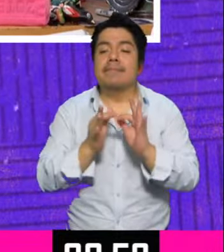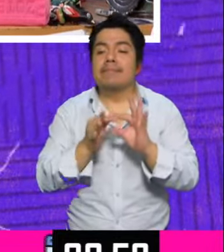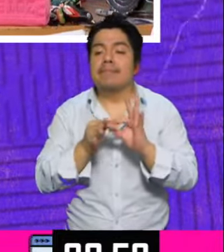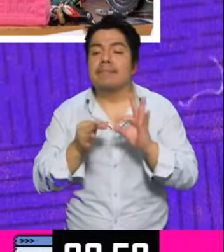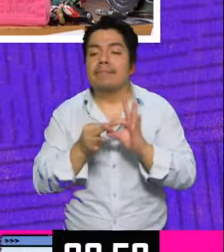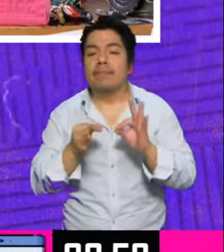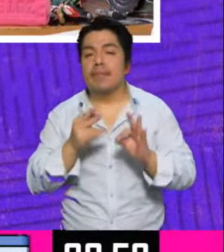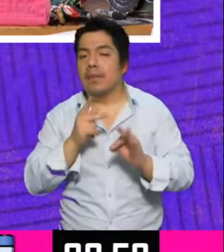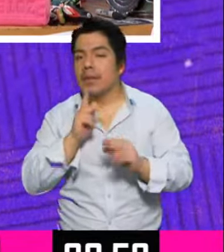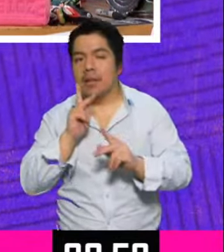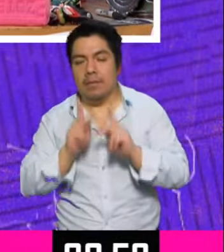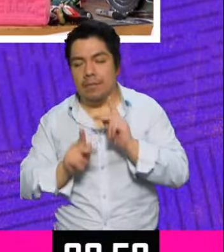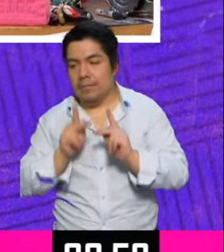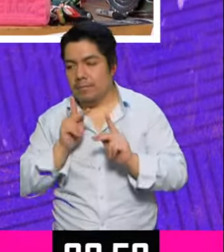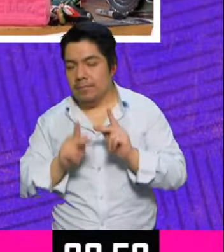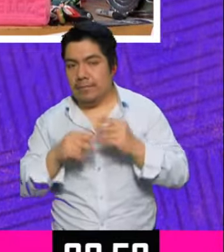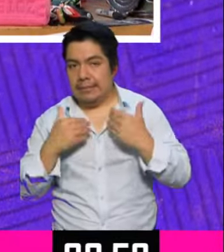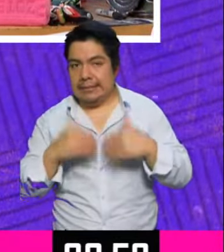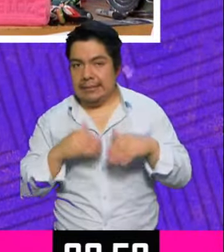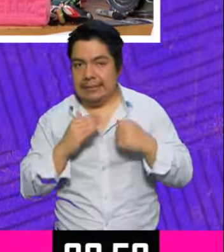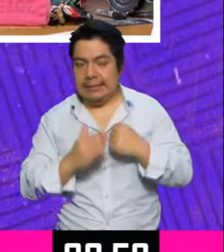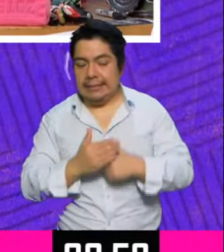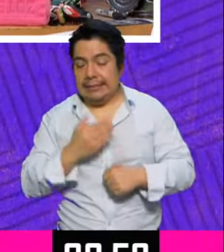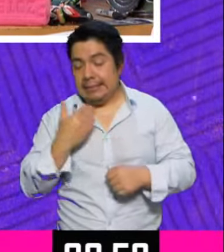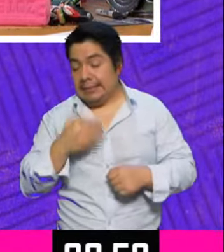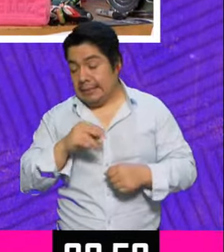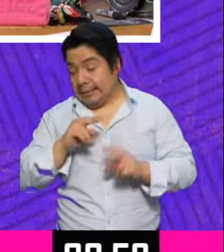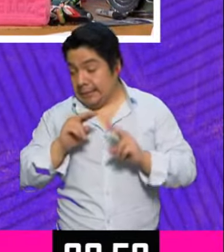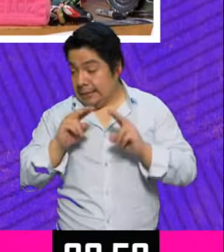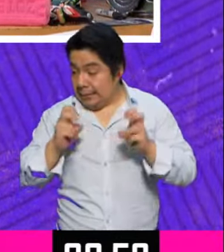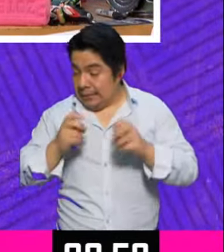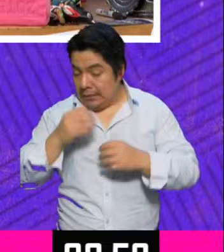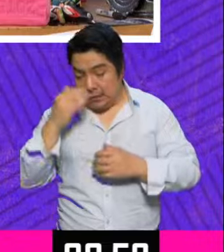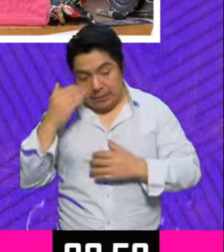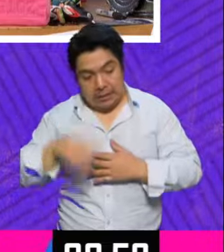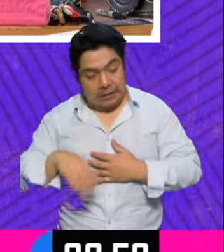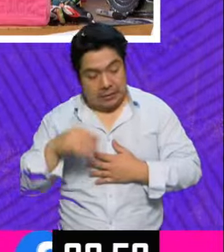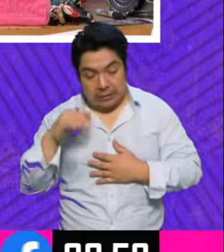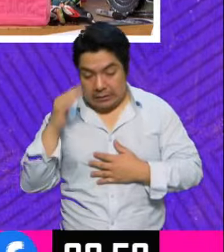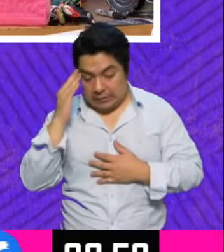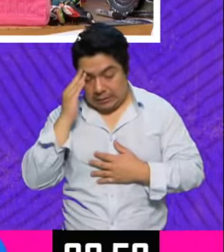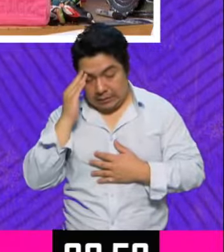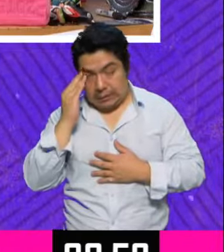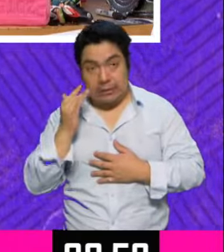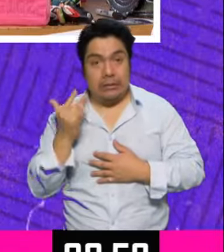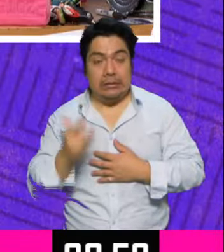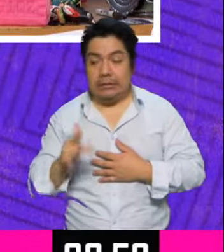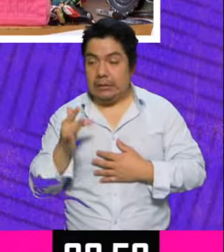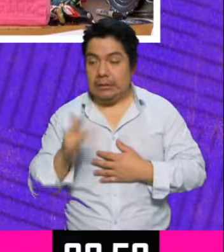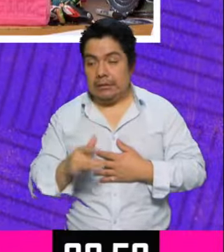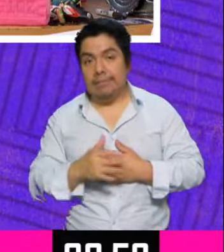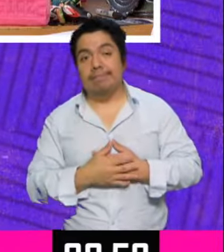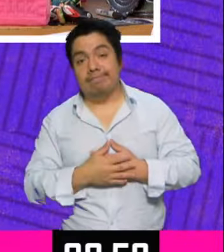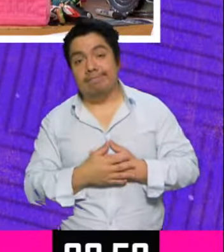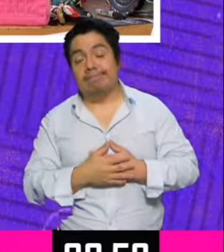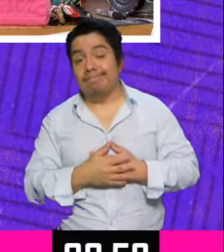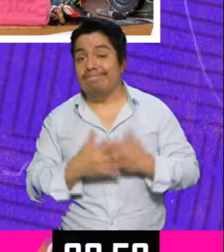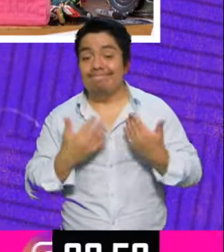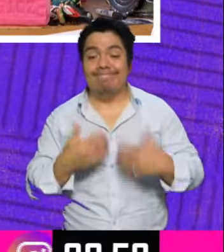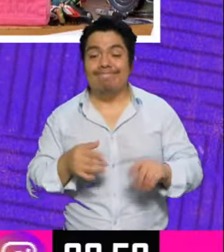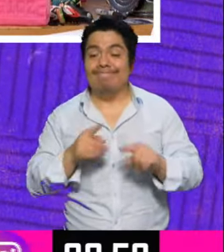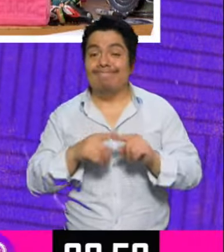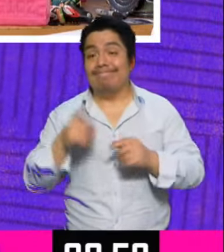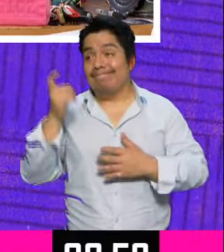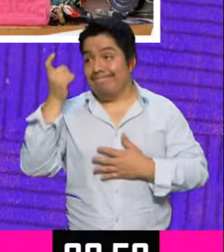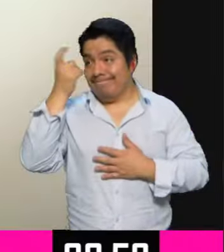prometemos no interrumpirte porque es un tema hijo nos duele Es es de las cosas oscuras de